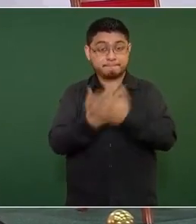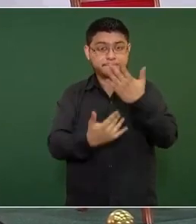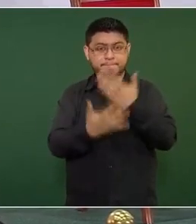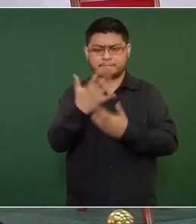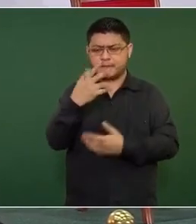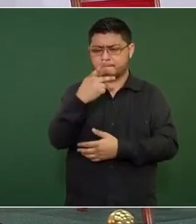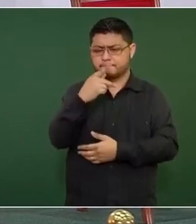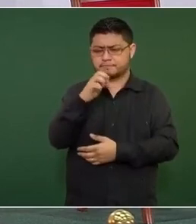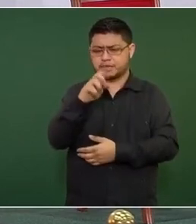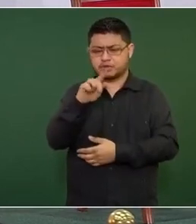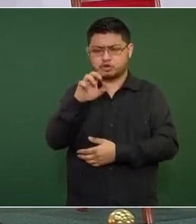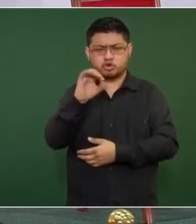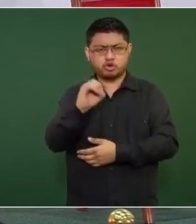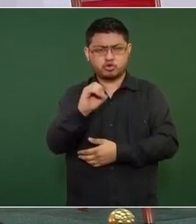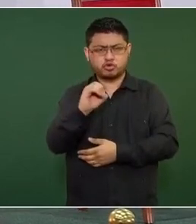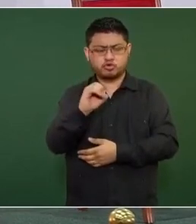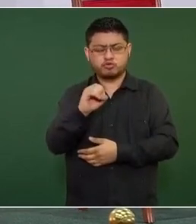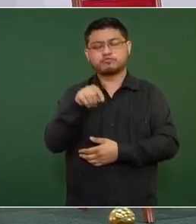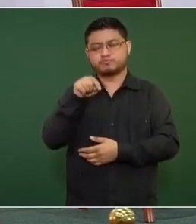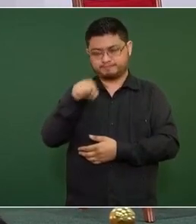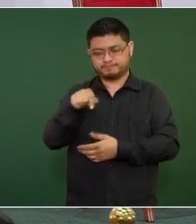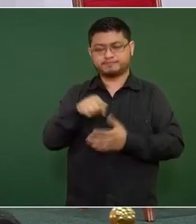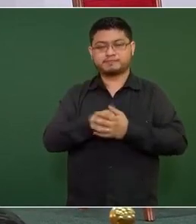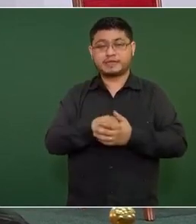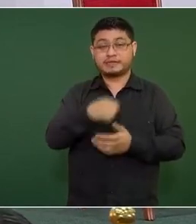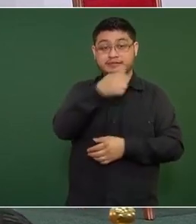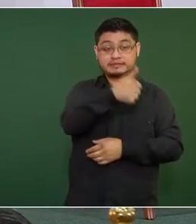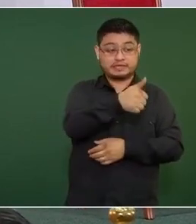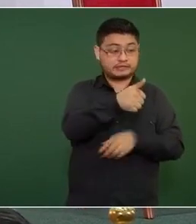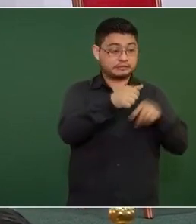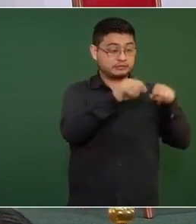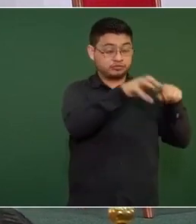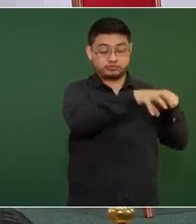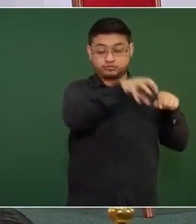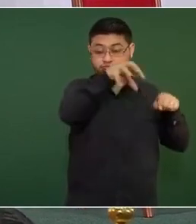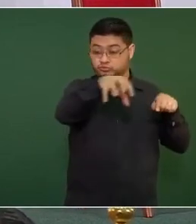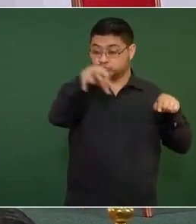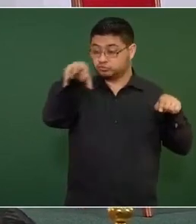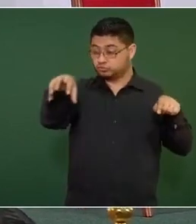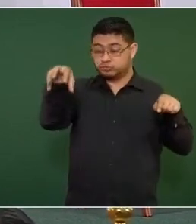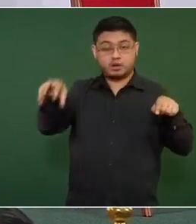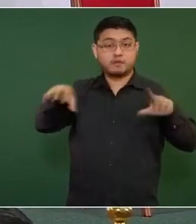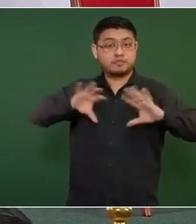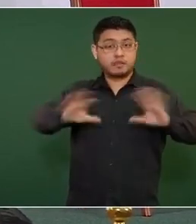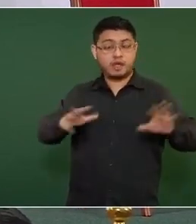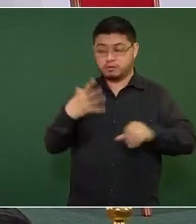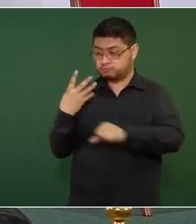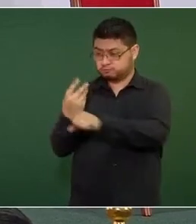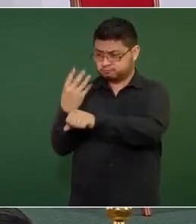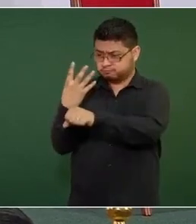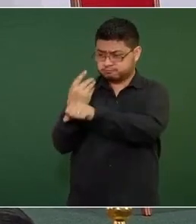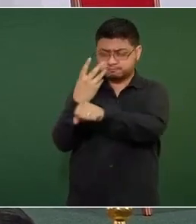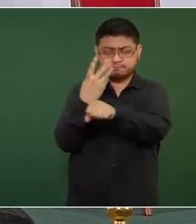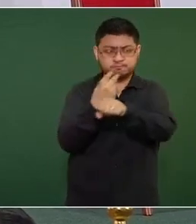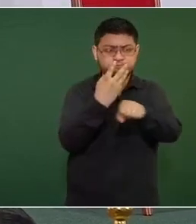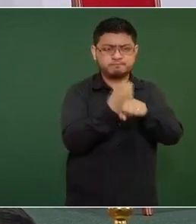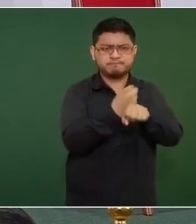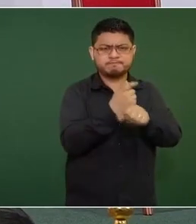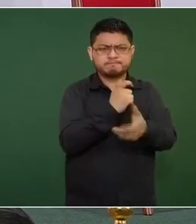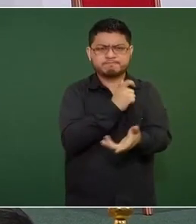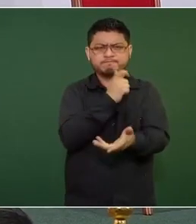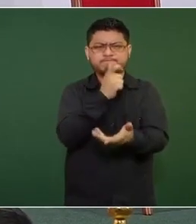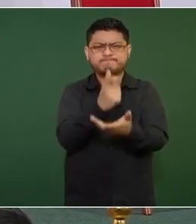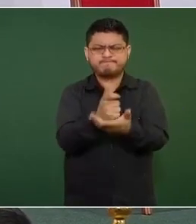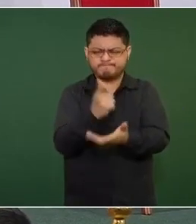crudo. Las 6 refinerías que heredamos han sido reparadas y han recibido mantenimiento con una